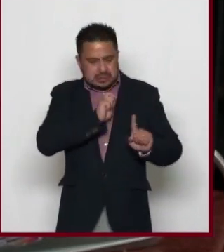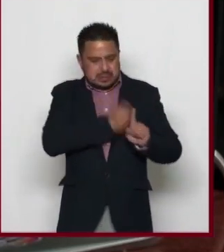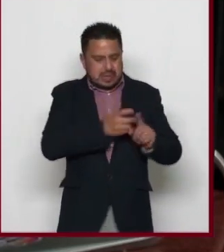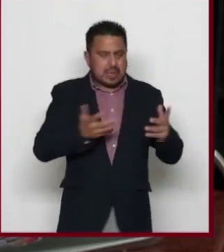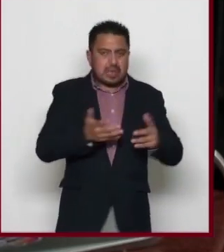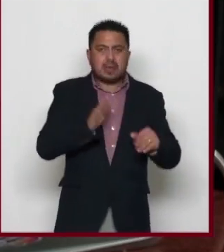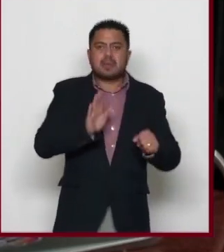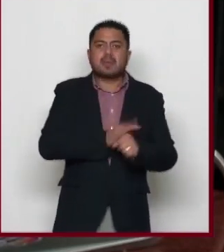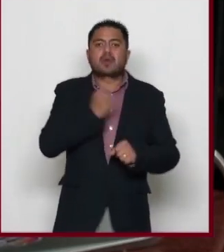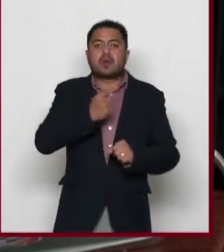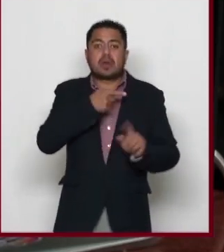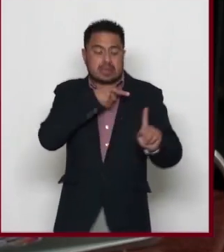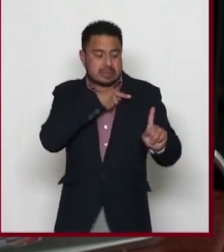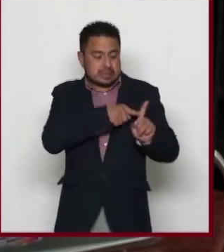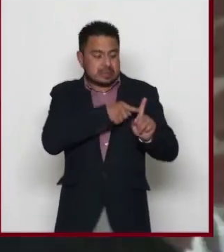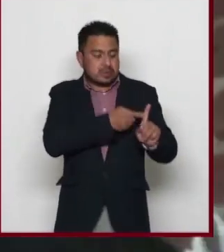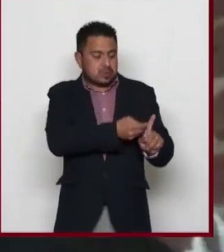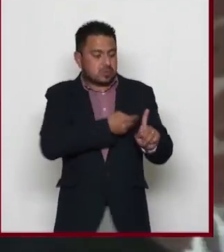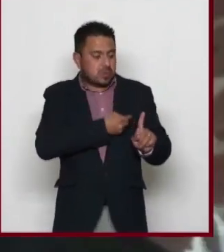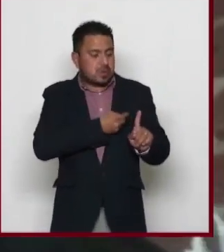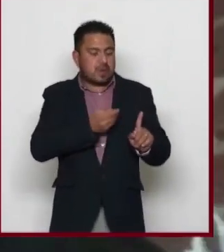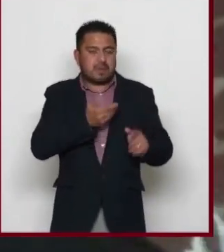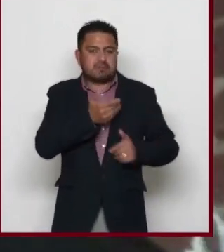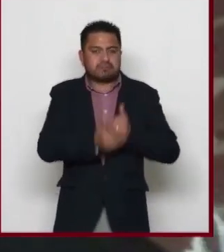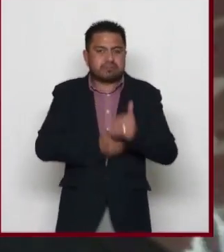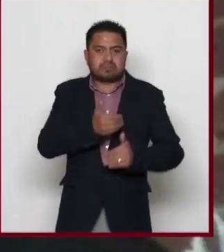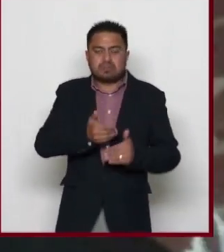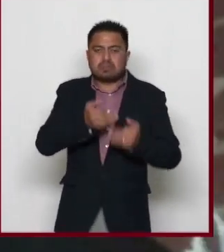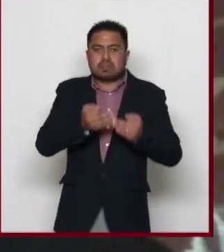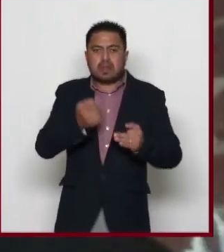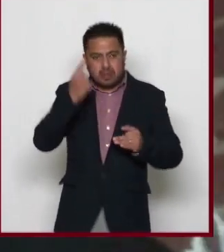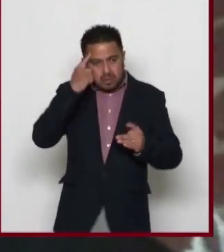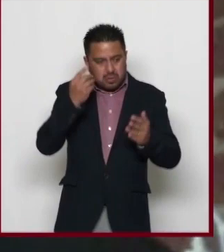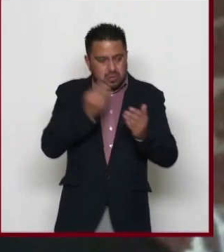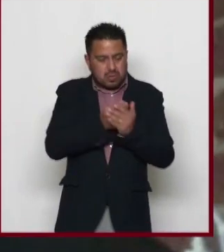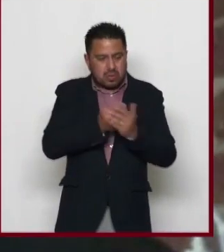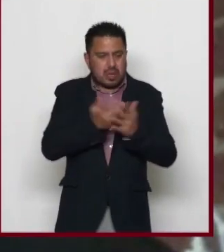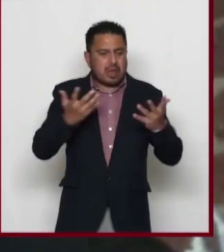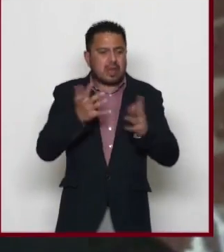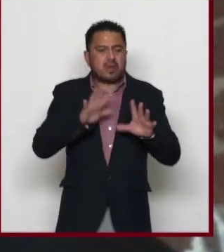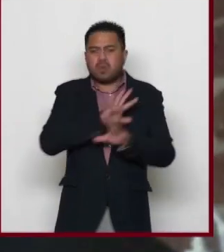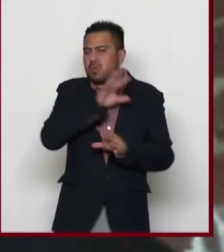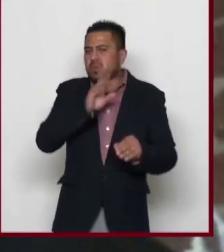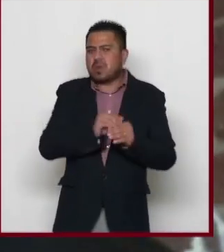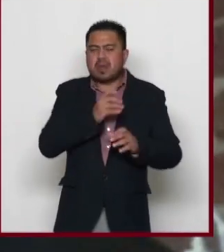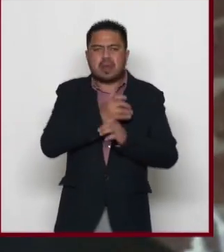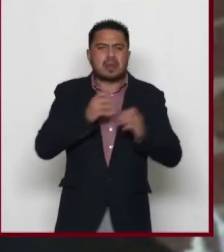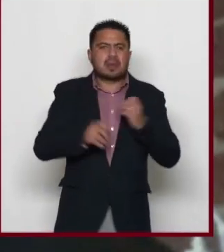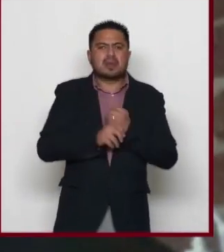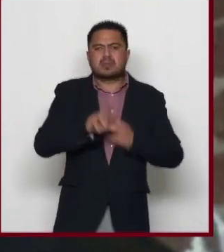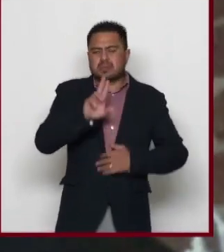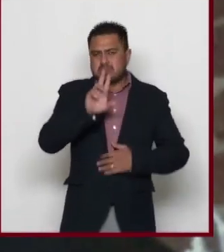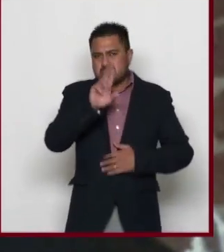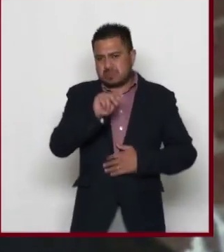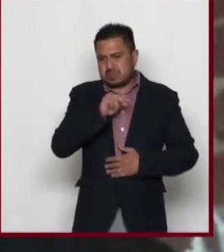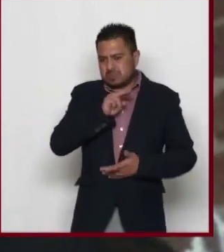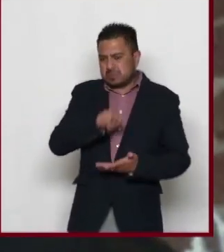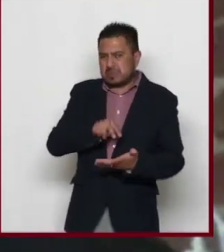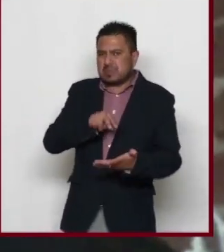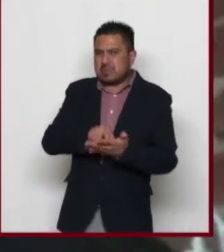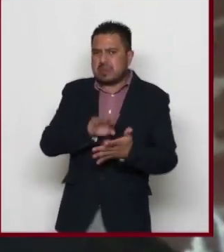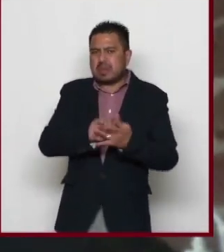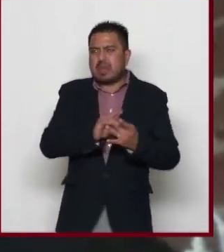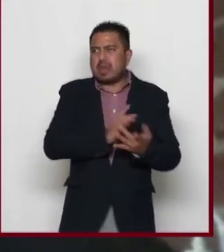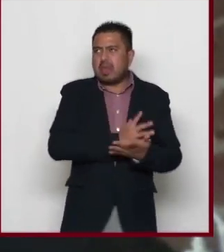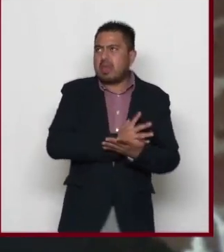me aconsejaría volver a hacer lo que hice porque eso nos da una formación que nos capacita a hacer